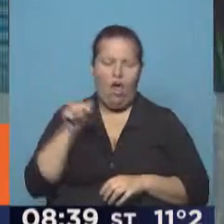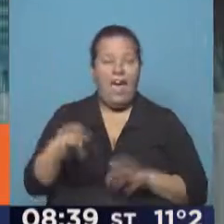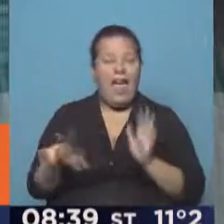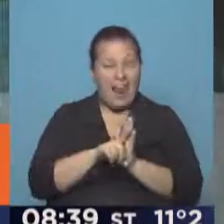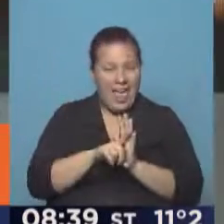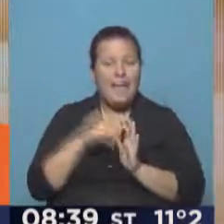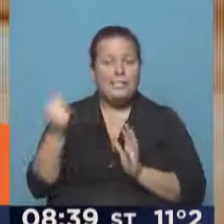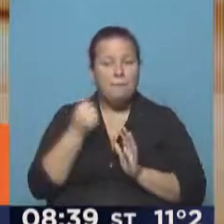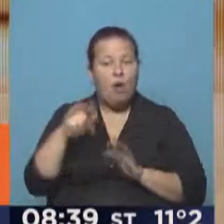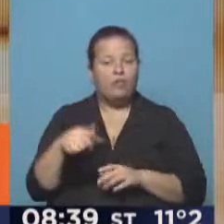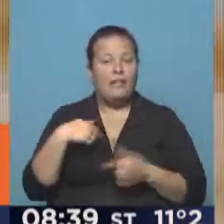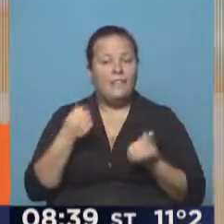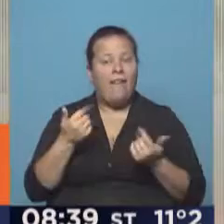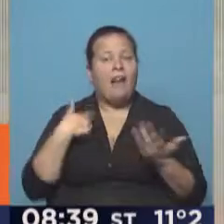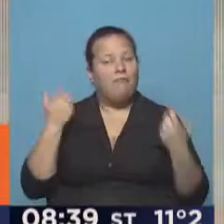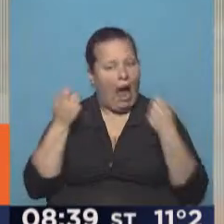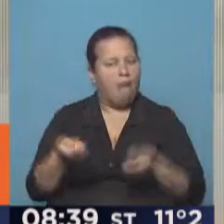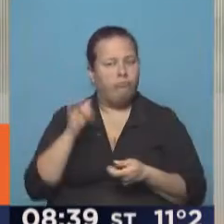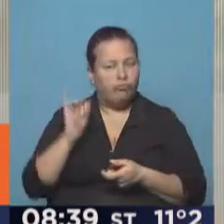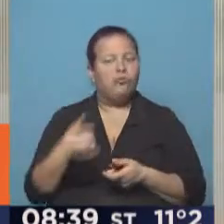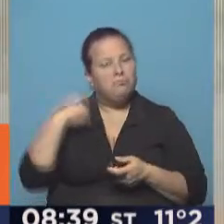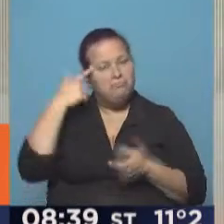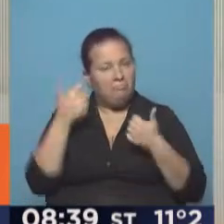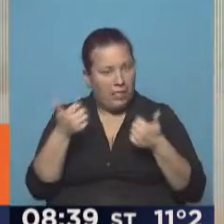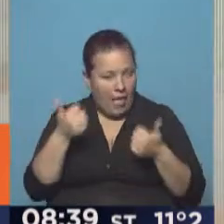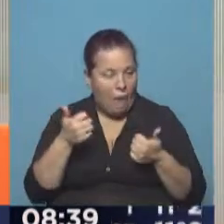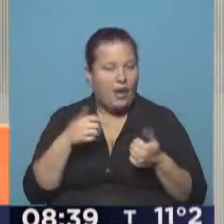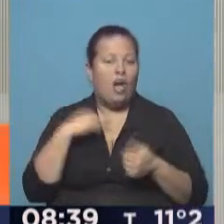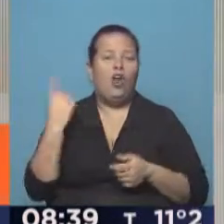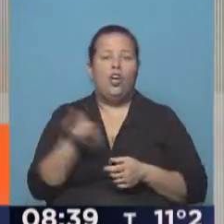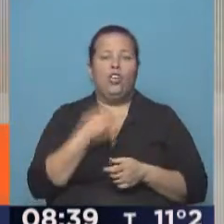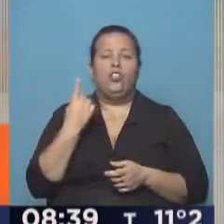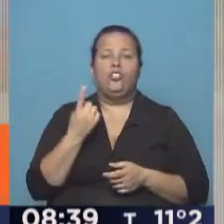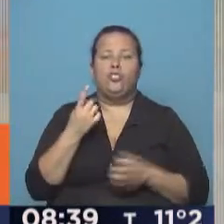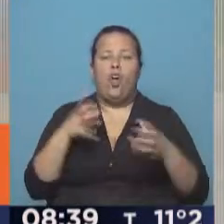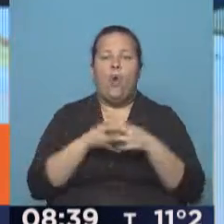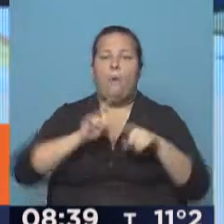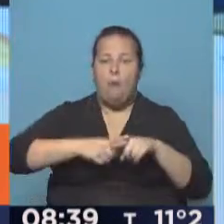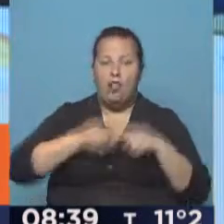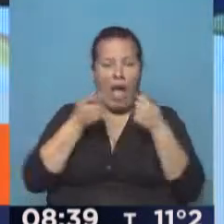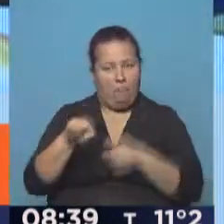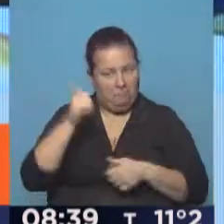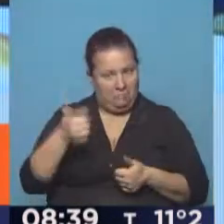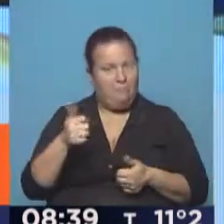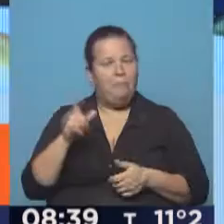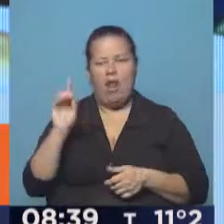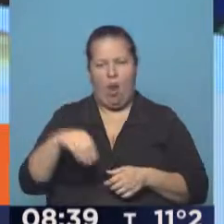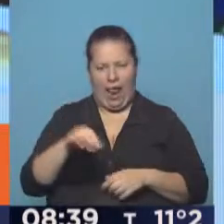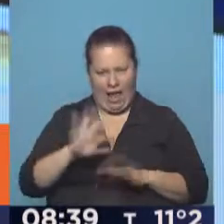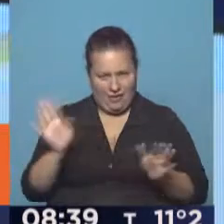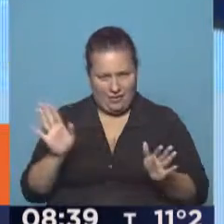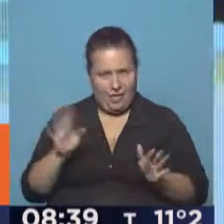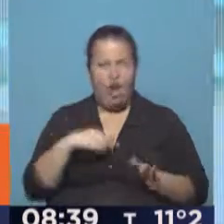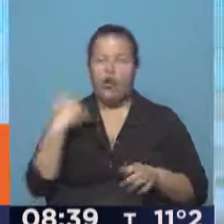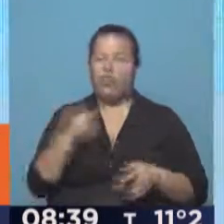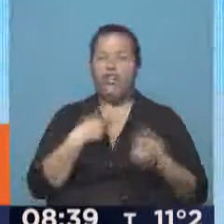ley sirve, esta ley nosotros la abrazamos, la apoyamos, y nos parece bien que todas las fuerzas políticas la apoyen, pero no va a alcanzar.